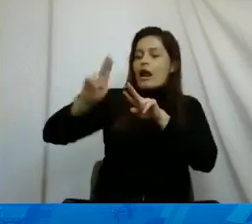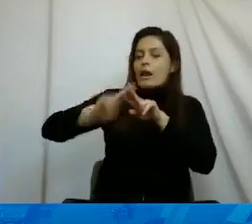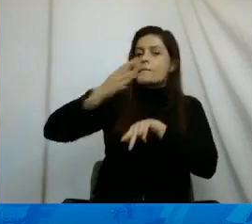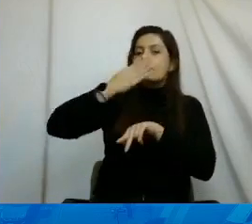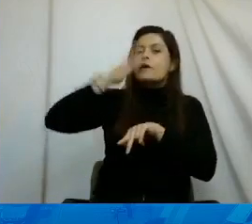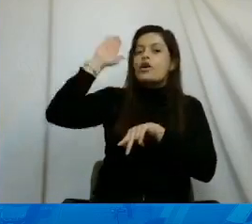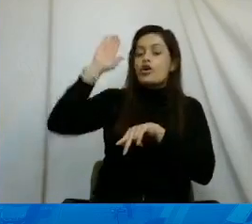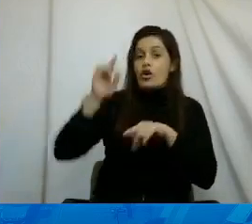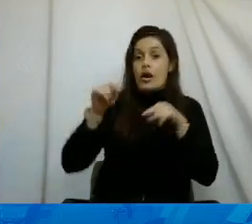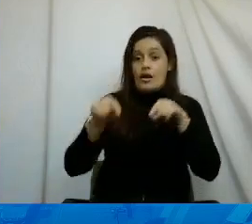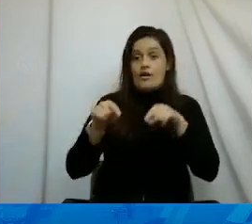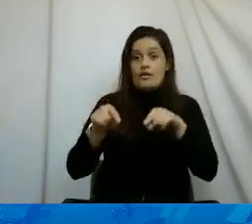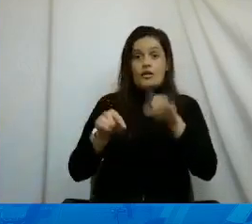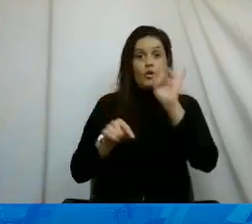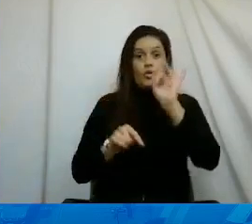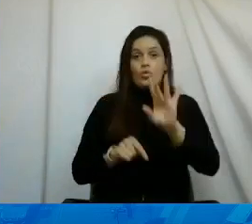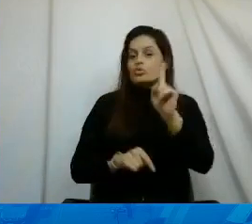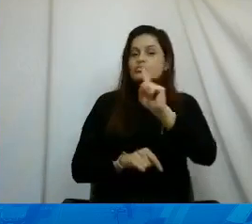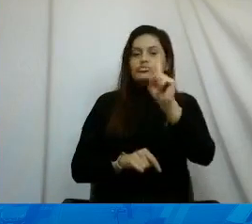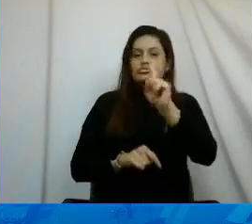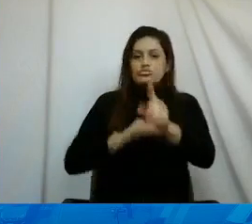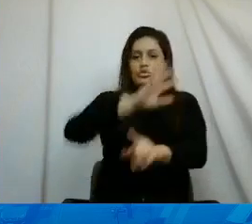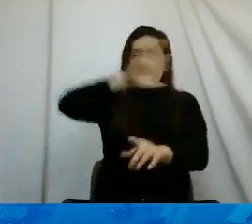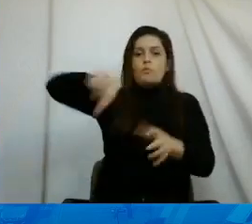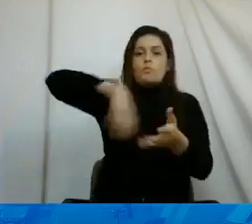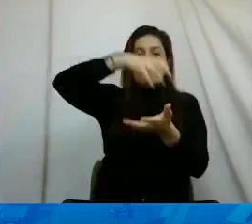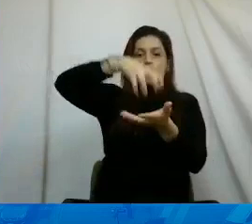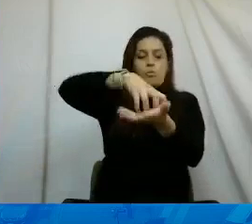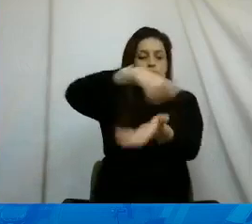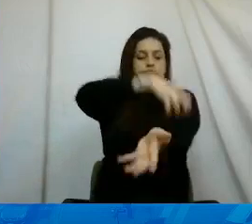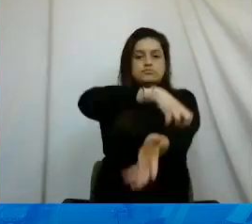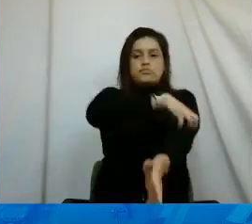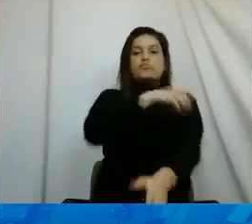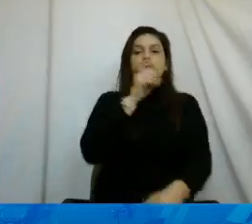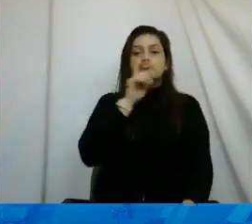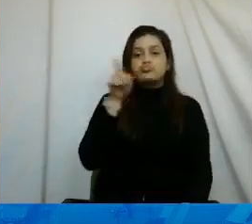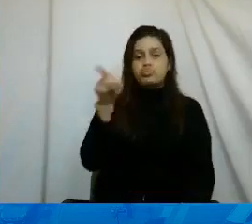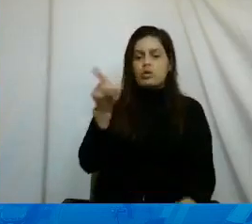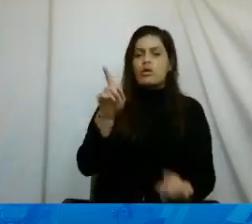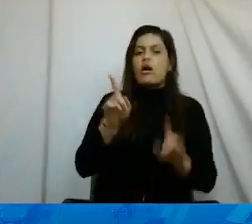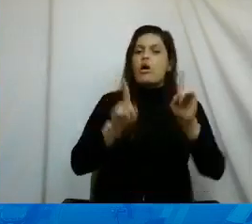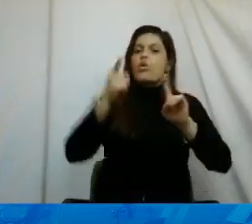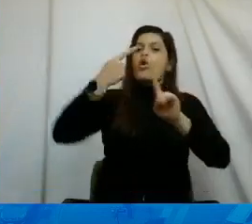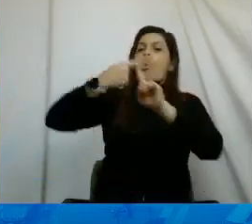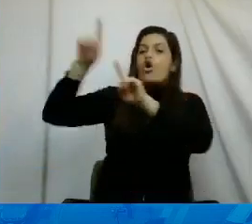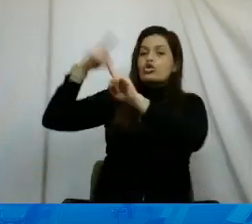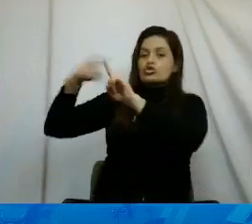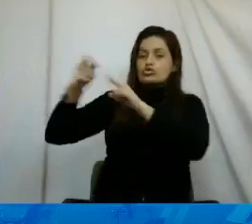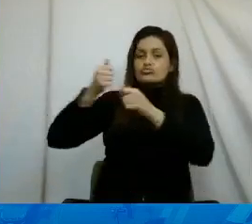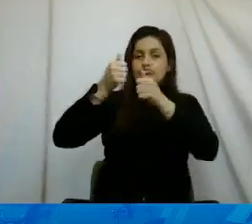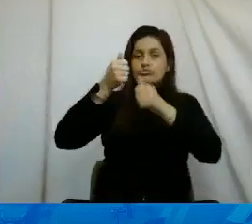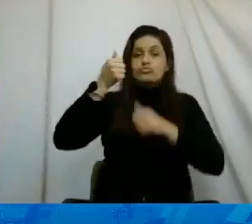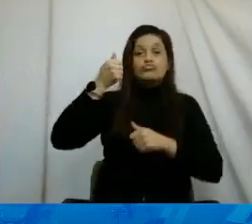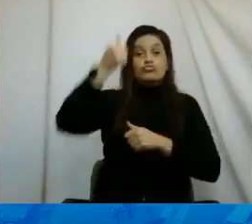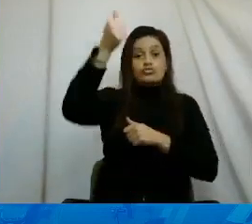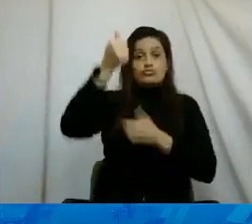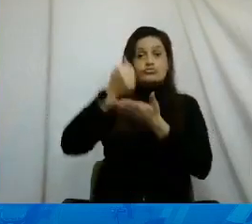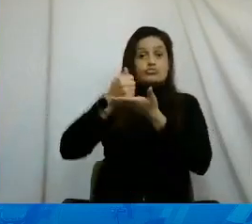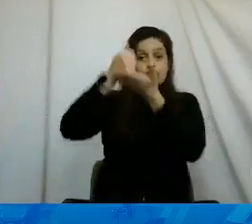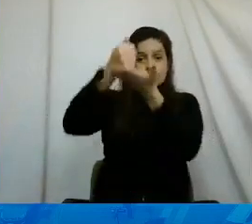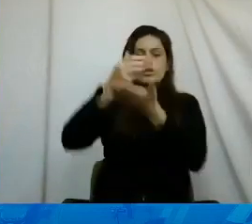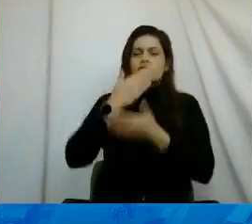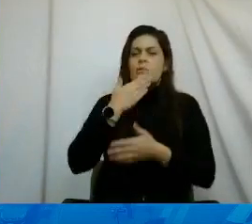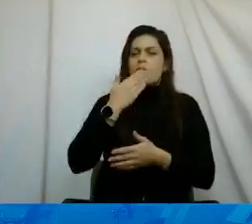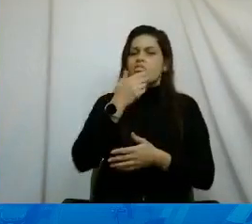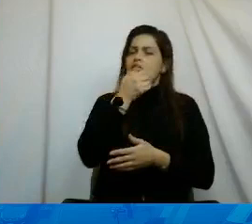comuna, en la provincia, en la región donde ellos están. Así lo han hecho notar otros alcaldes en los medios de prensa, han hecho denuncias, incluso